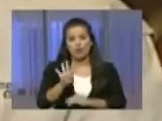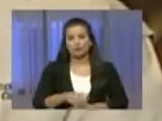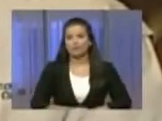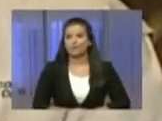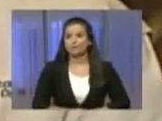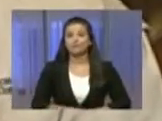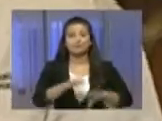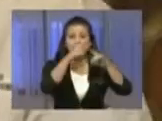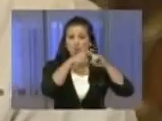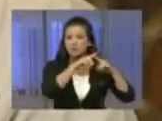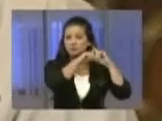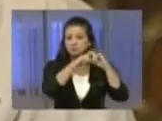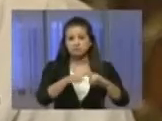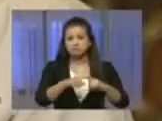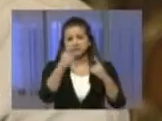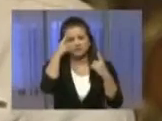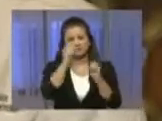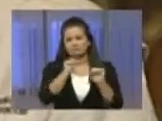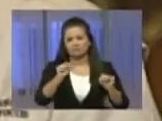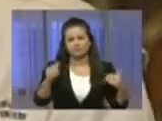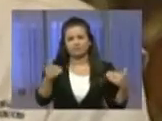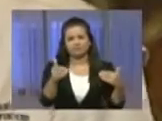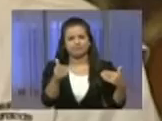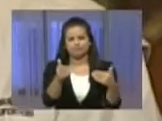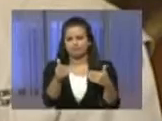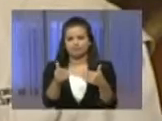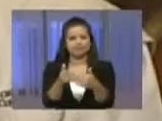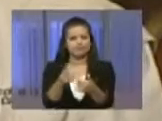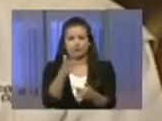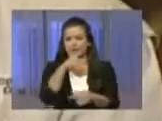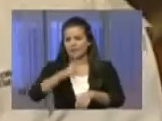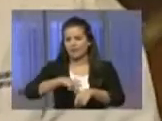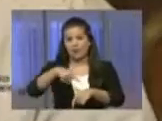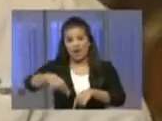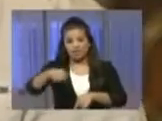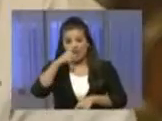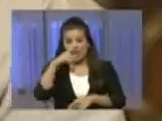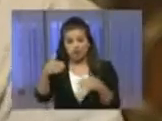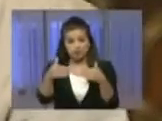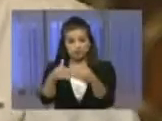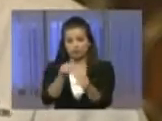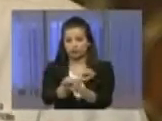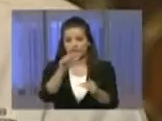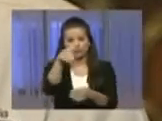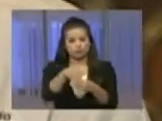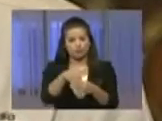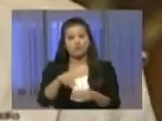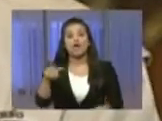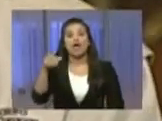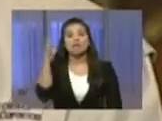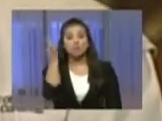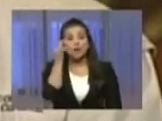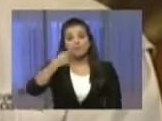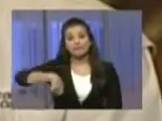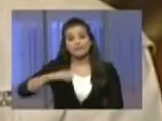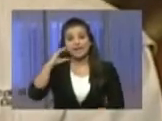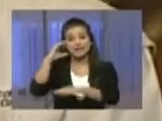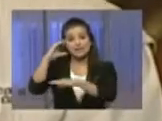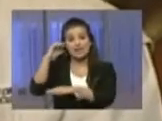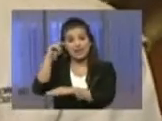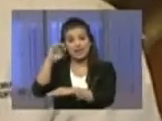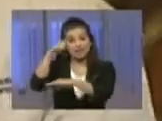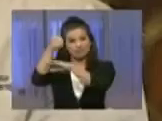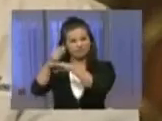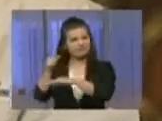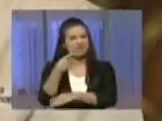cuenta Sencillamente no daba tiempo para poder celebrar qué dijo la presidenta de el Consejo Nacional